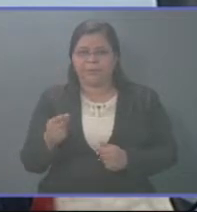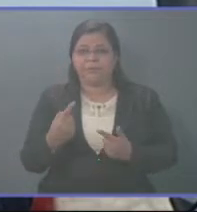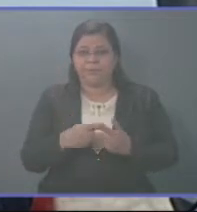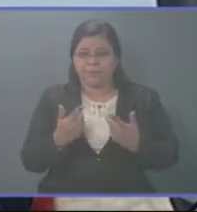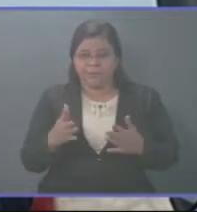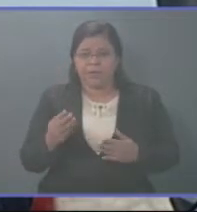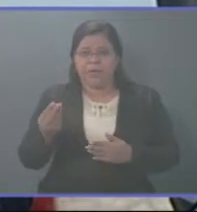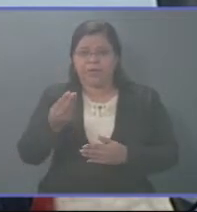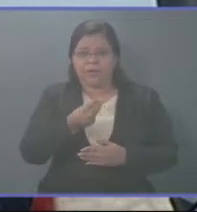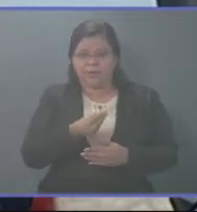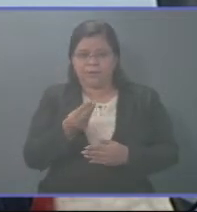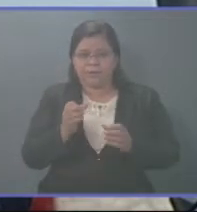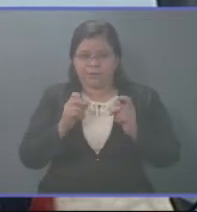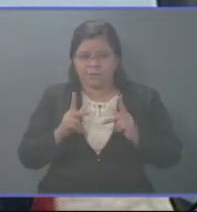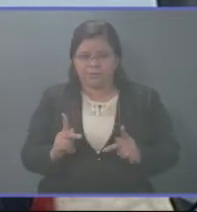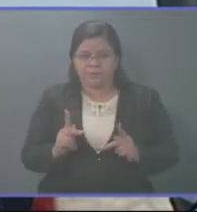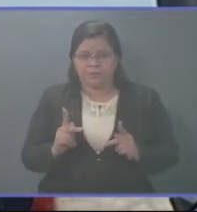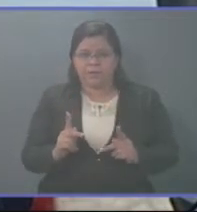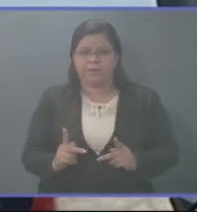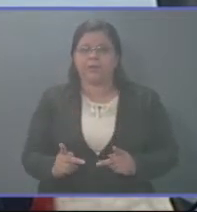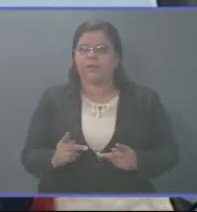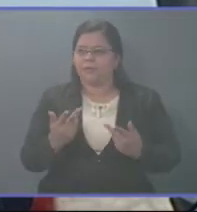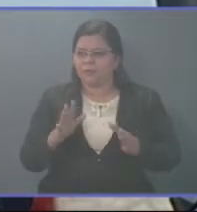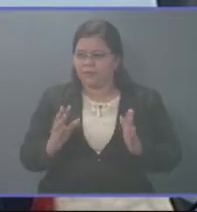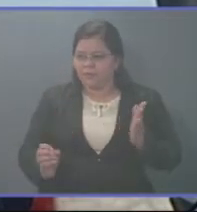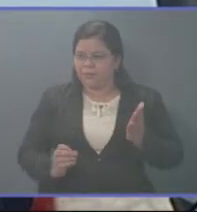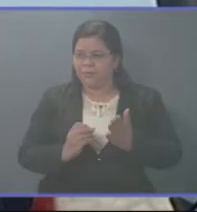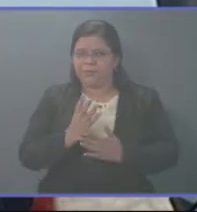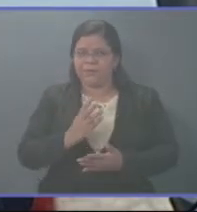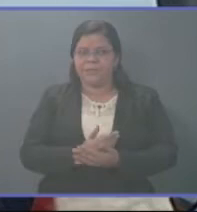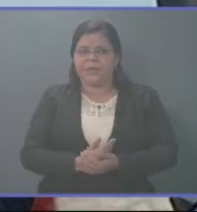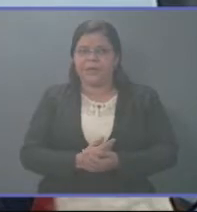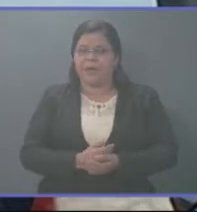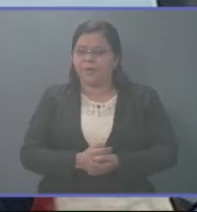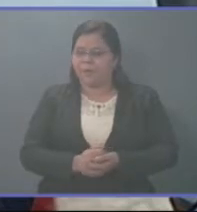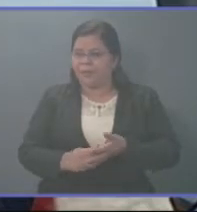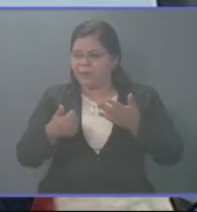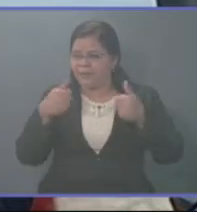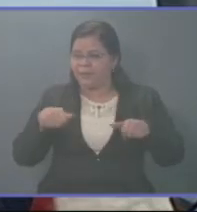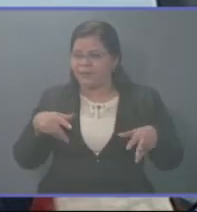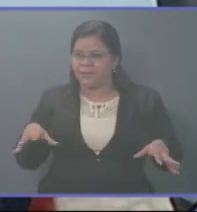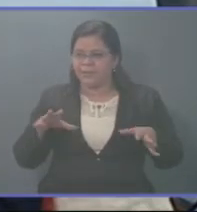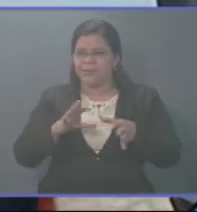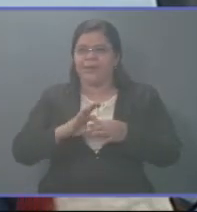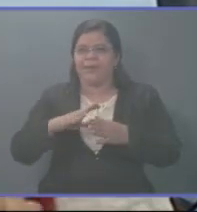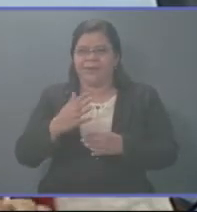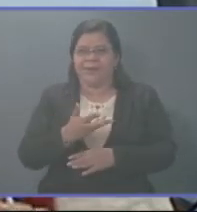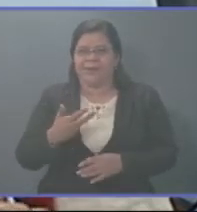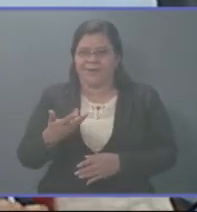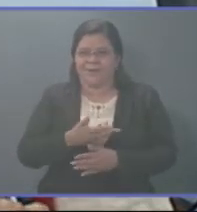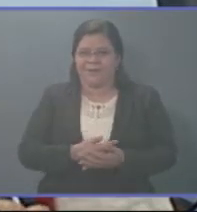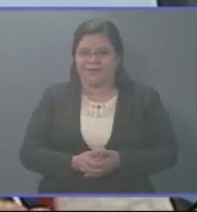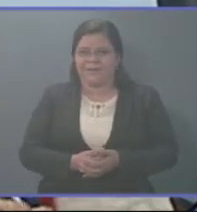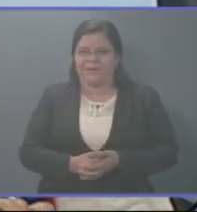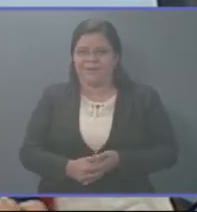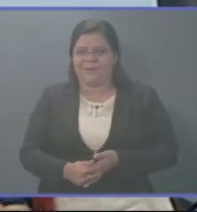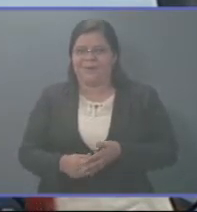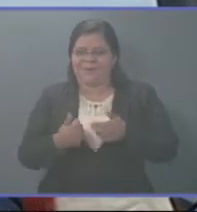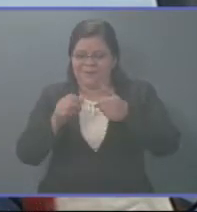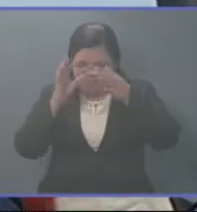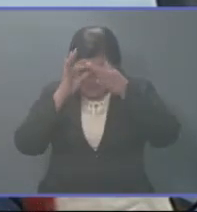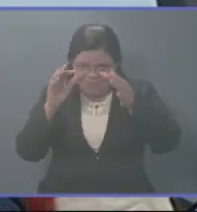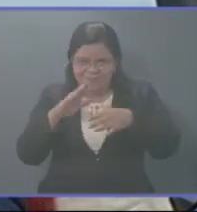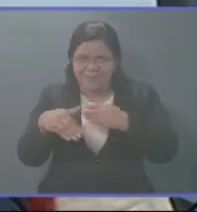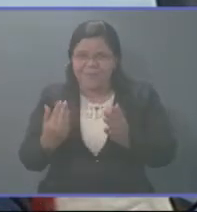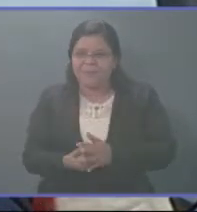una oportunidad también a los nuevos docentes que están a la espera de una plaza de parte del Ministerio de